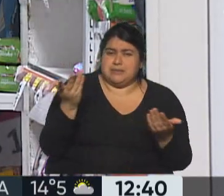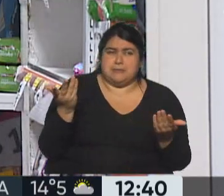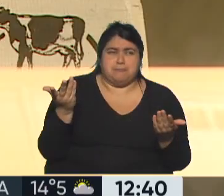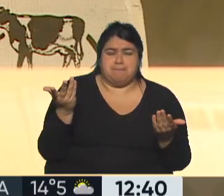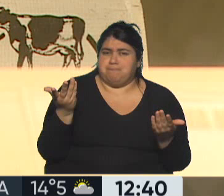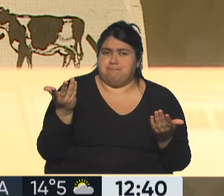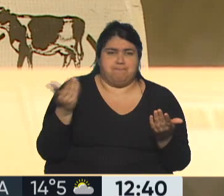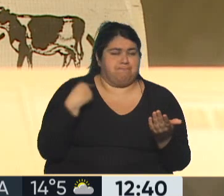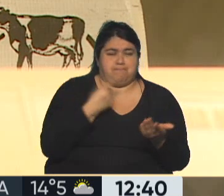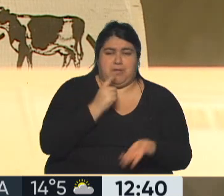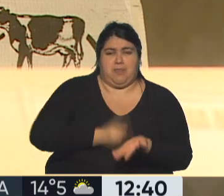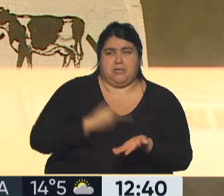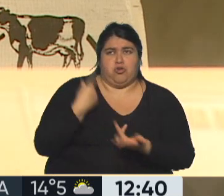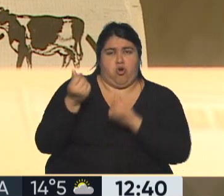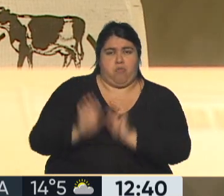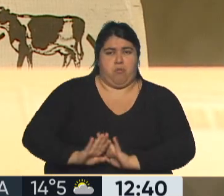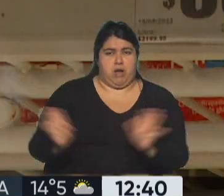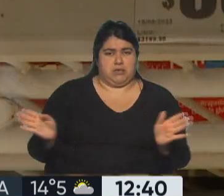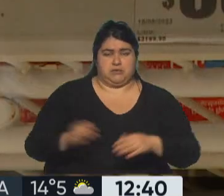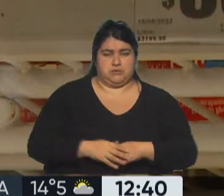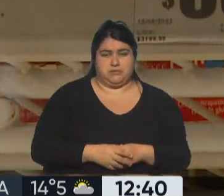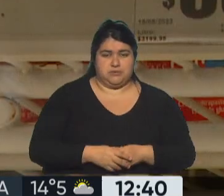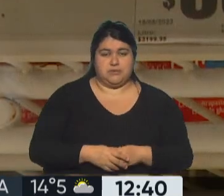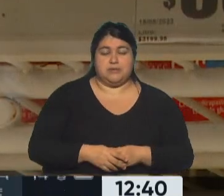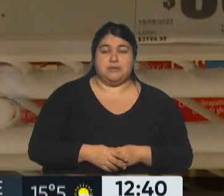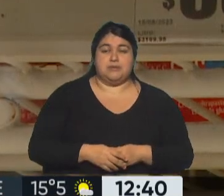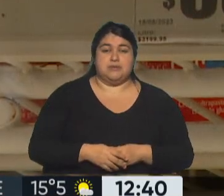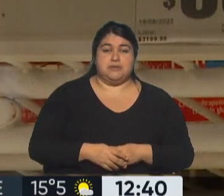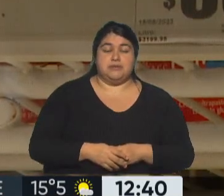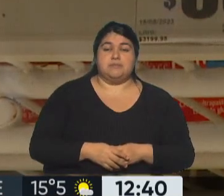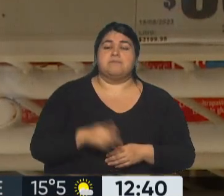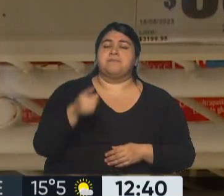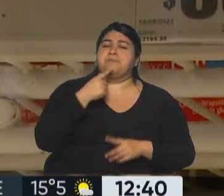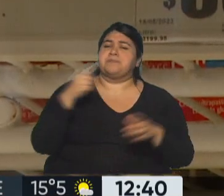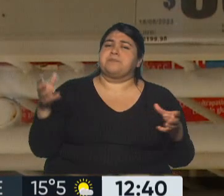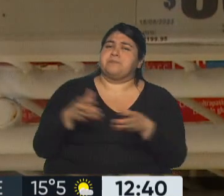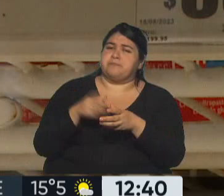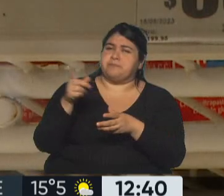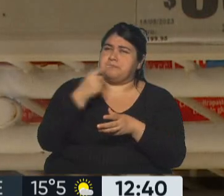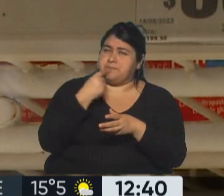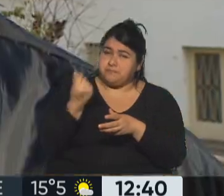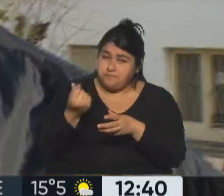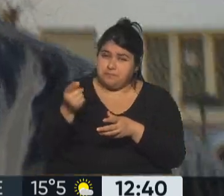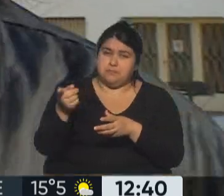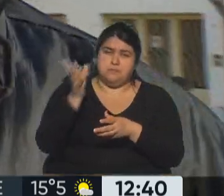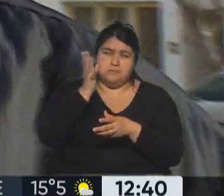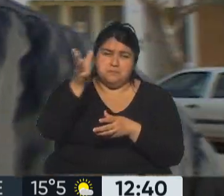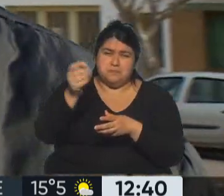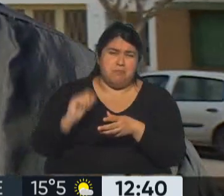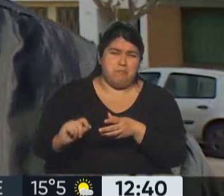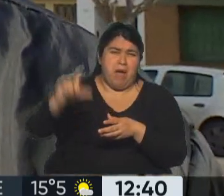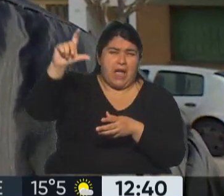impacto así y decidimos no comprarles. ¿Cómo ve esta actitud de esta cooperativa, de aquellos precios que están excesivamente